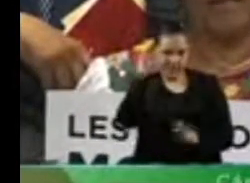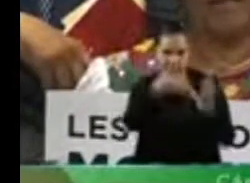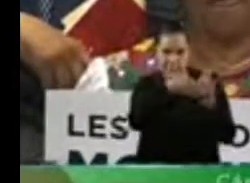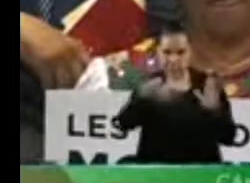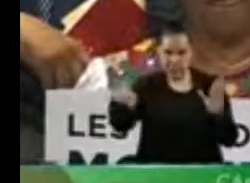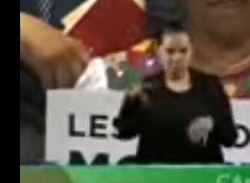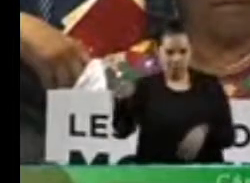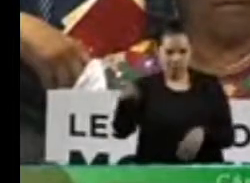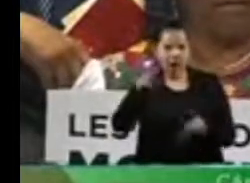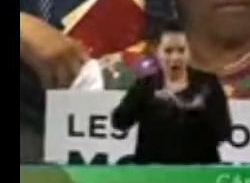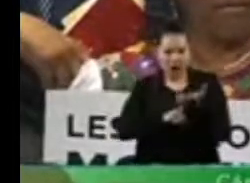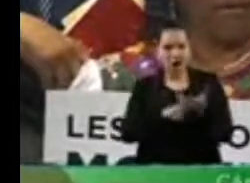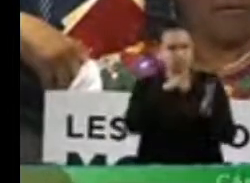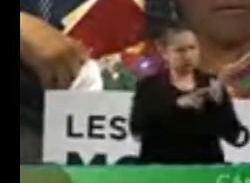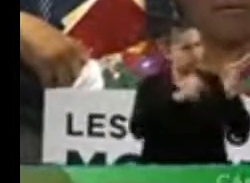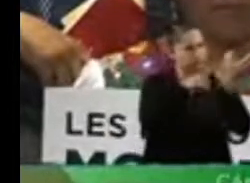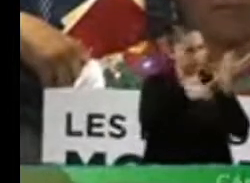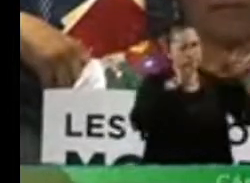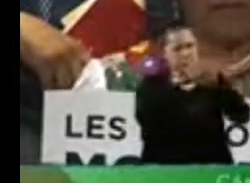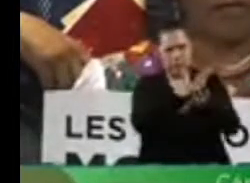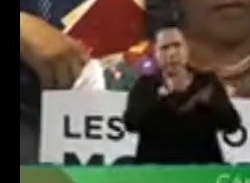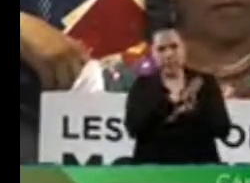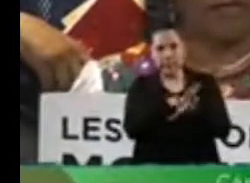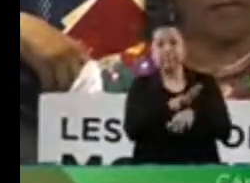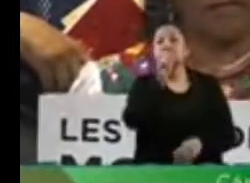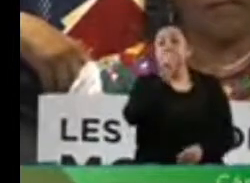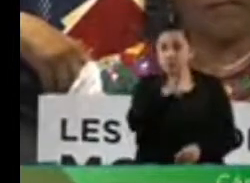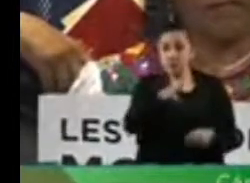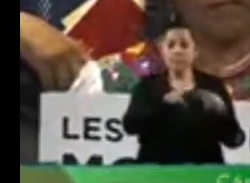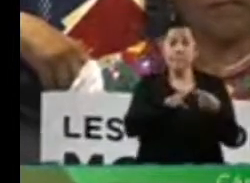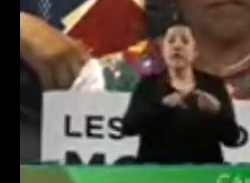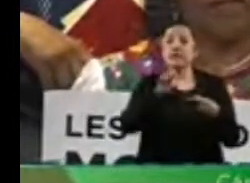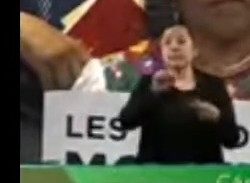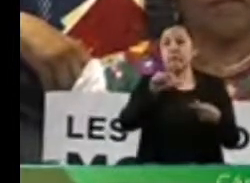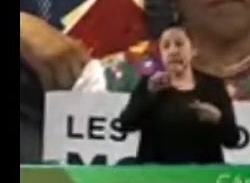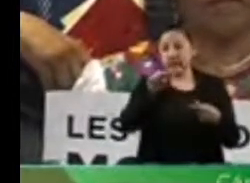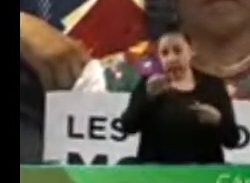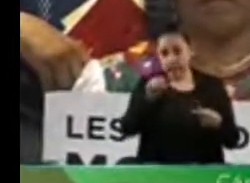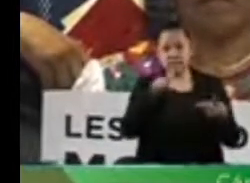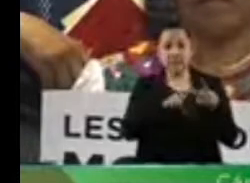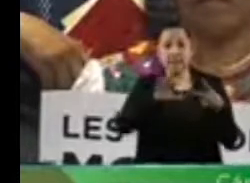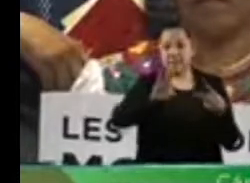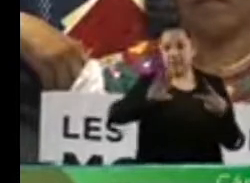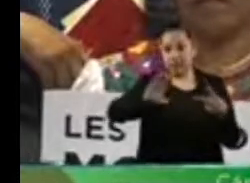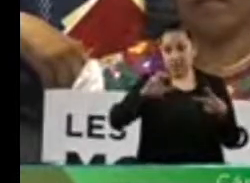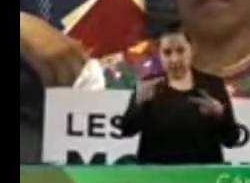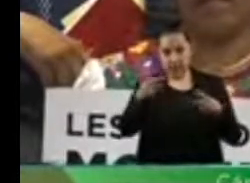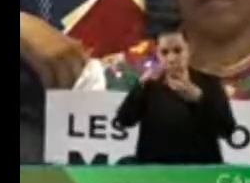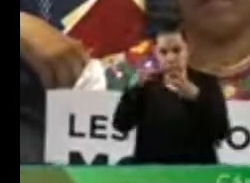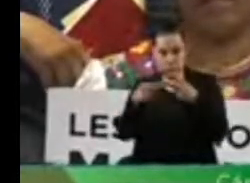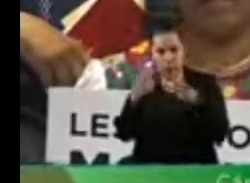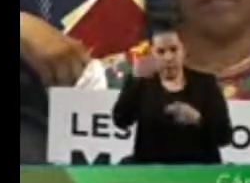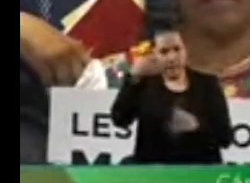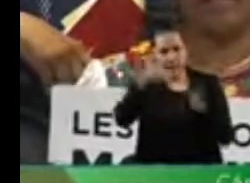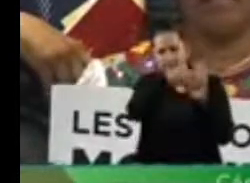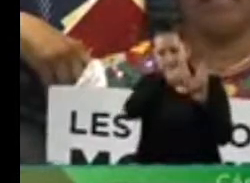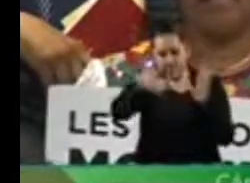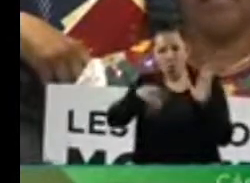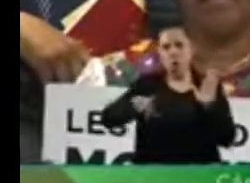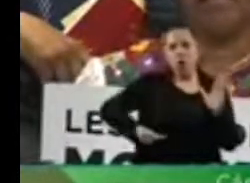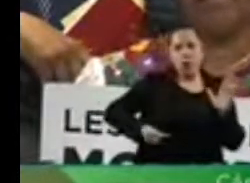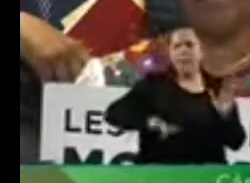Revolución. Dos de esos gobiernos hicieron fraude electoral, el de Carlos Salinas y el de Felipe el Sagrado Corazón de Jesús Calderón